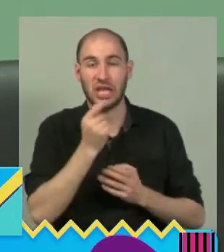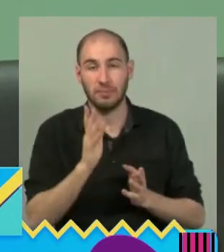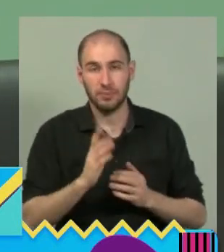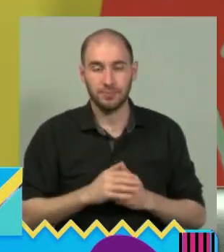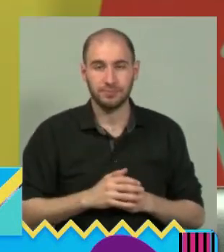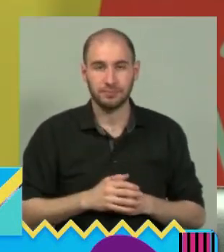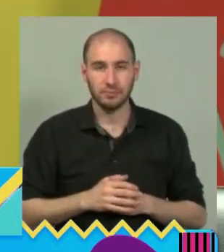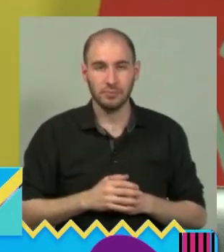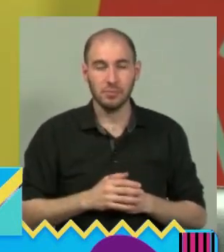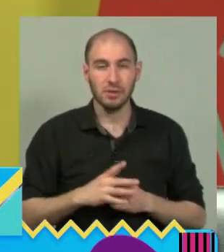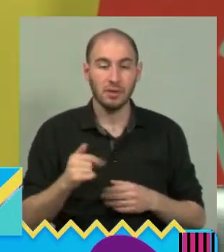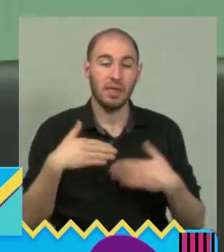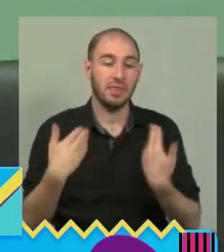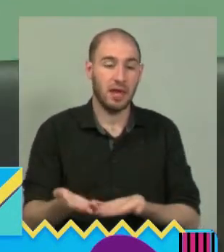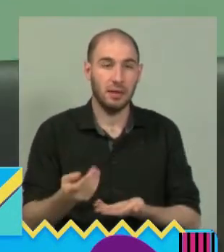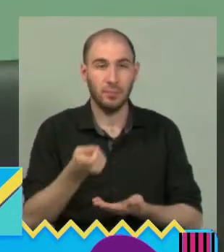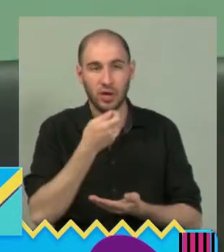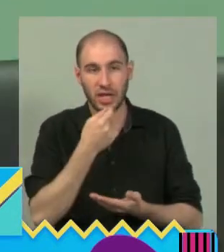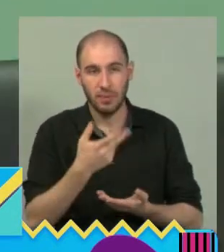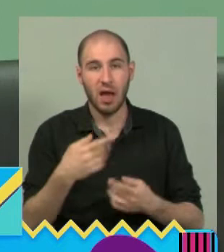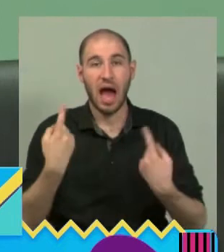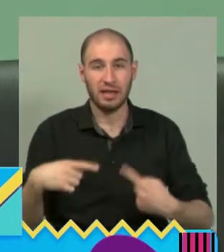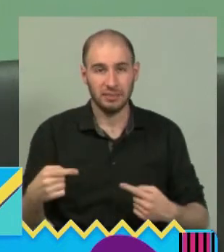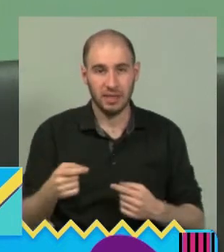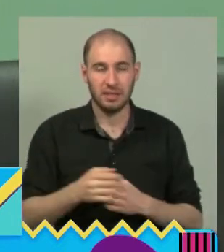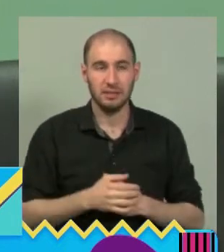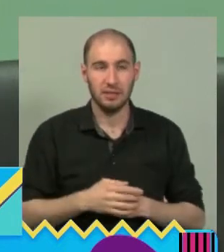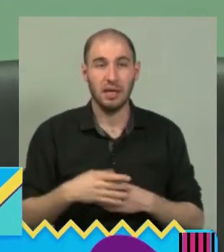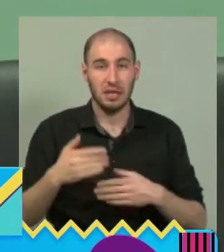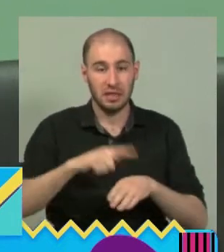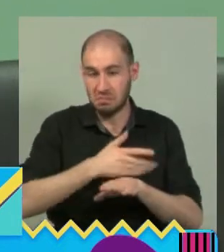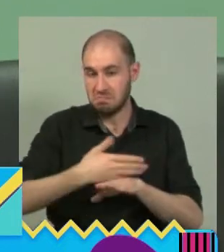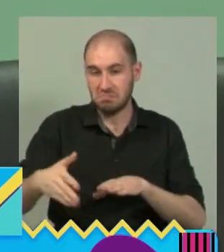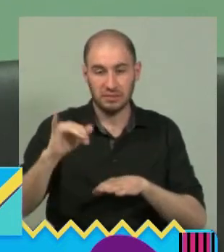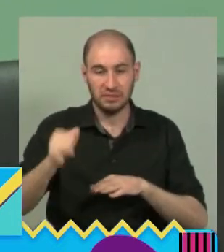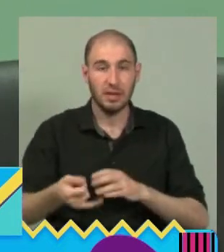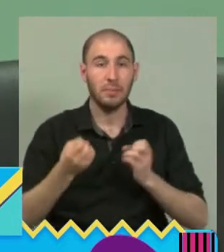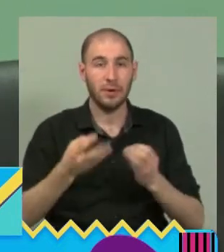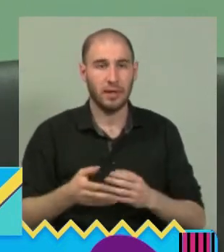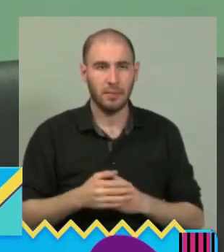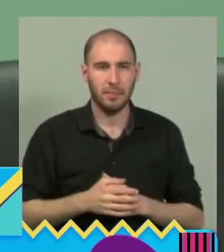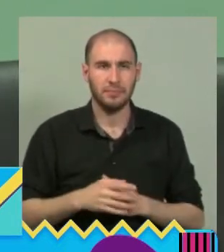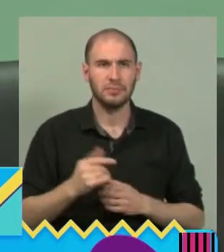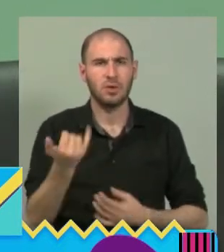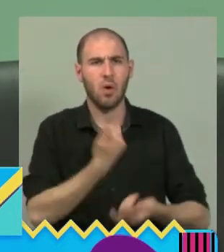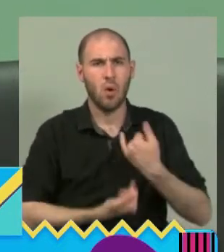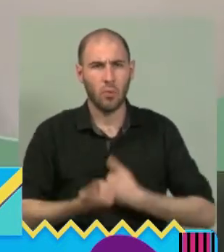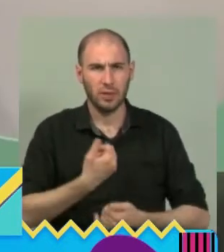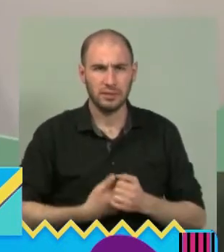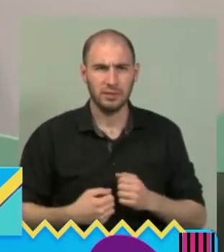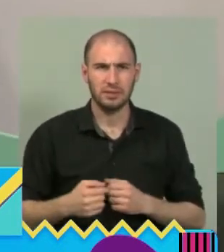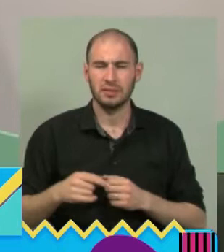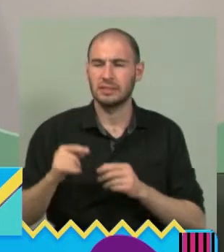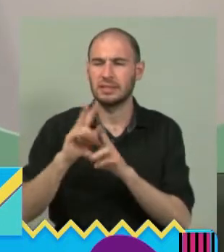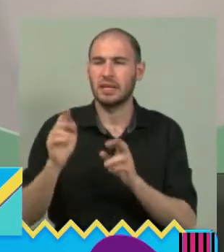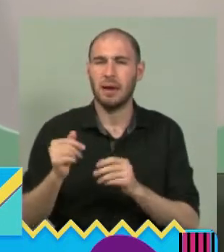podríamos destinar a actividades justamente sustentables, porque muchos nos hablan de... Sustentable desde el